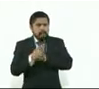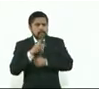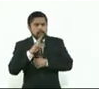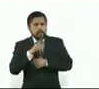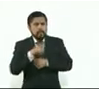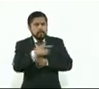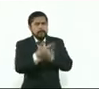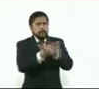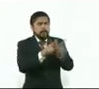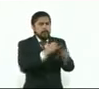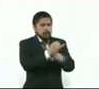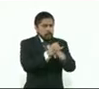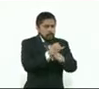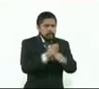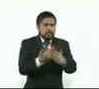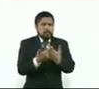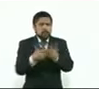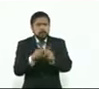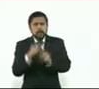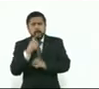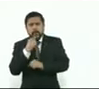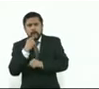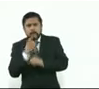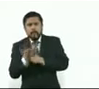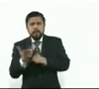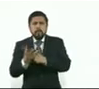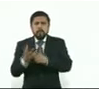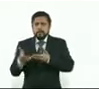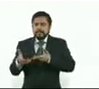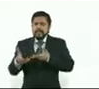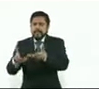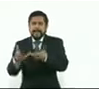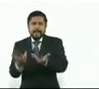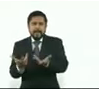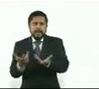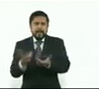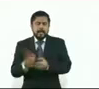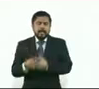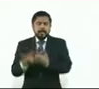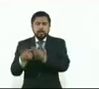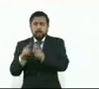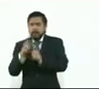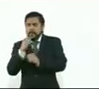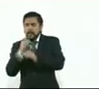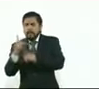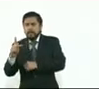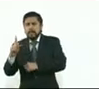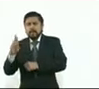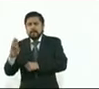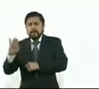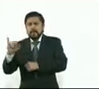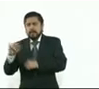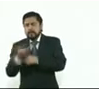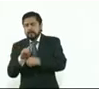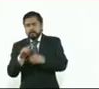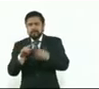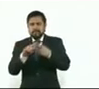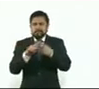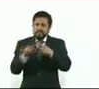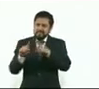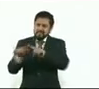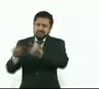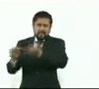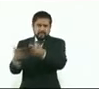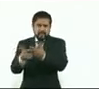de investigación y la policía preventiva, auxiliar y bancaria de la Ciudad de México. Entonces